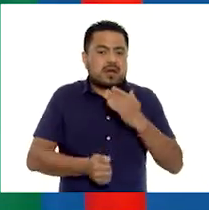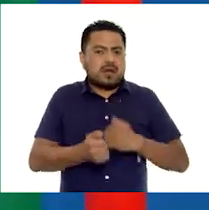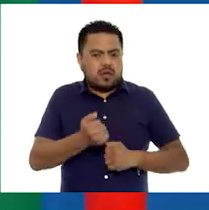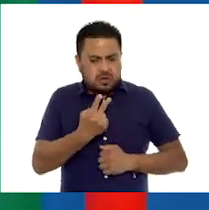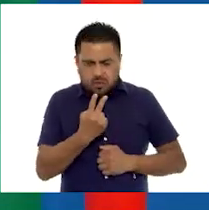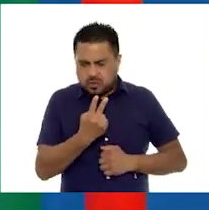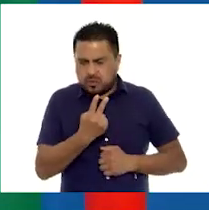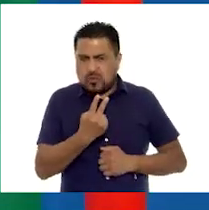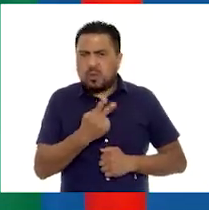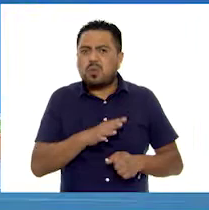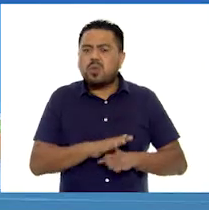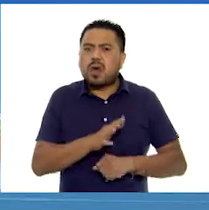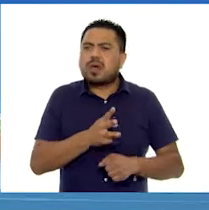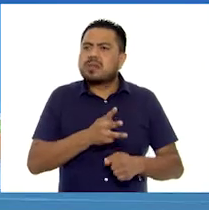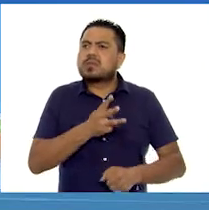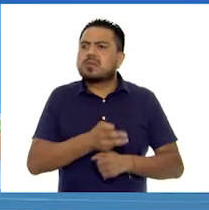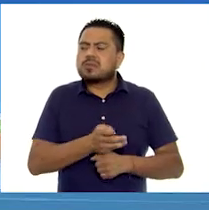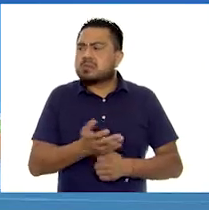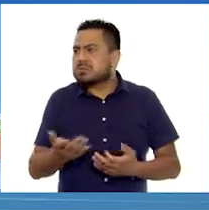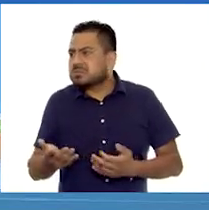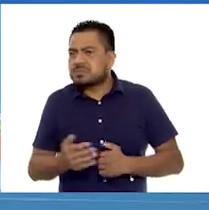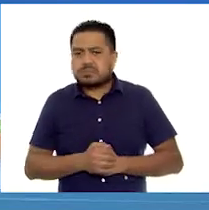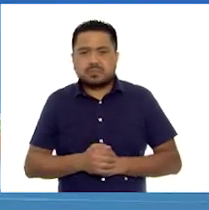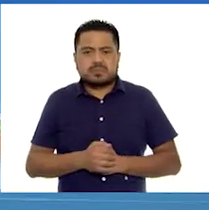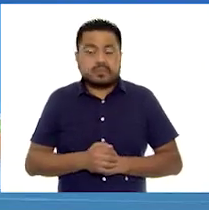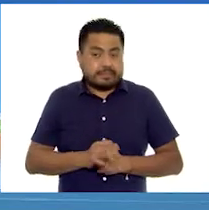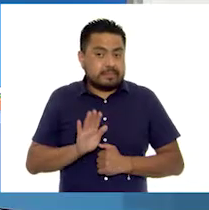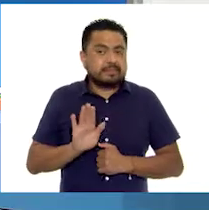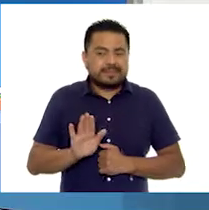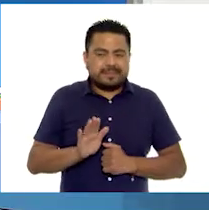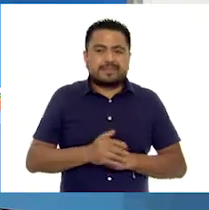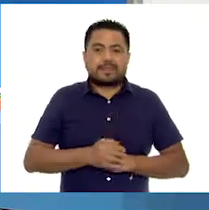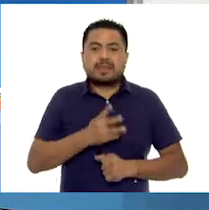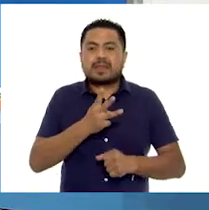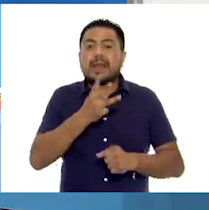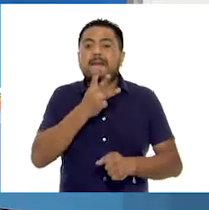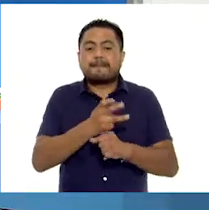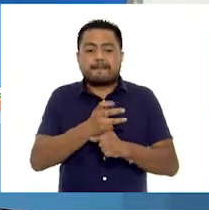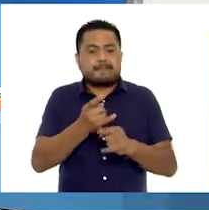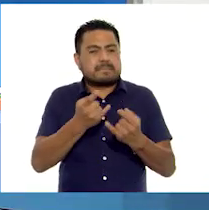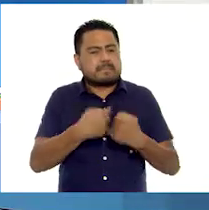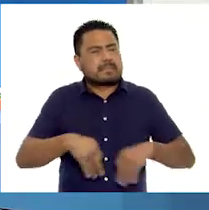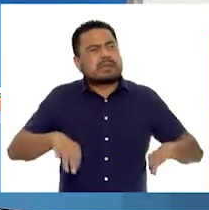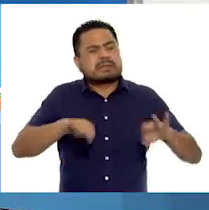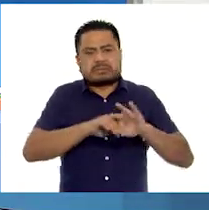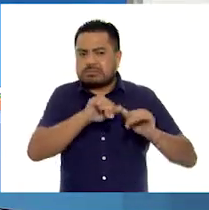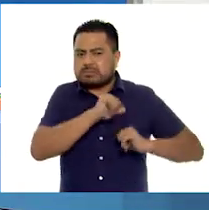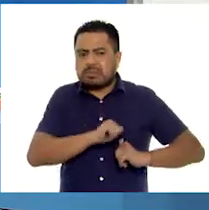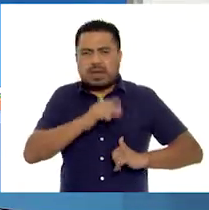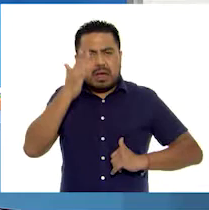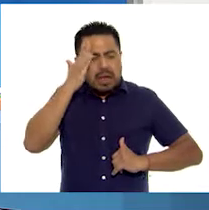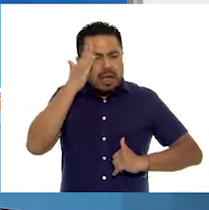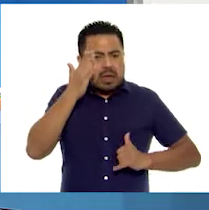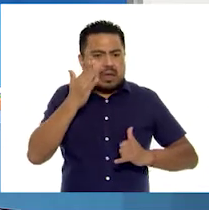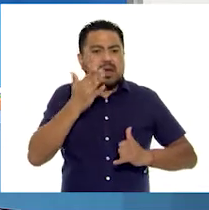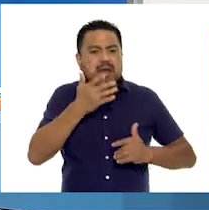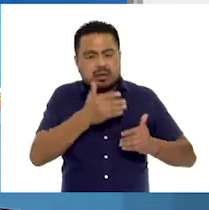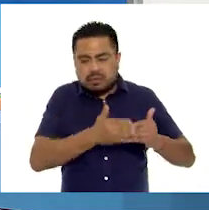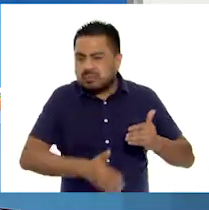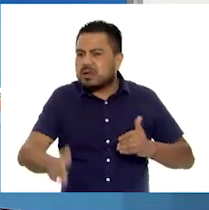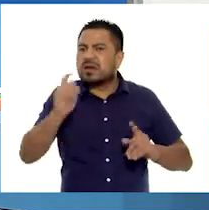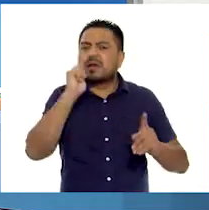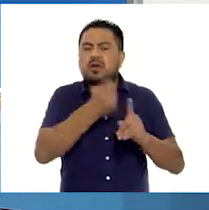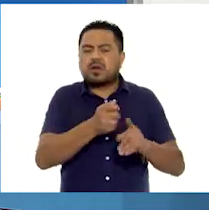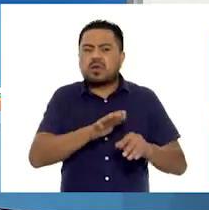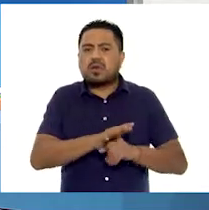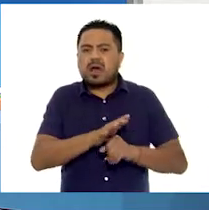dos cuál va a ser la tercera entonces el tercer acontecimiento importante que marque el rumbo de esta época se trata